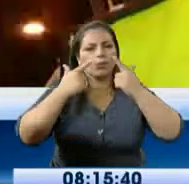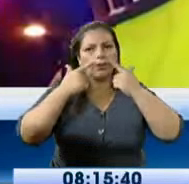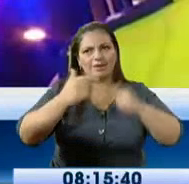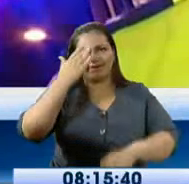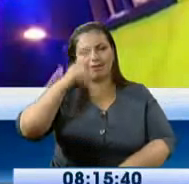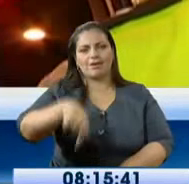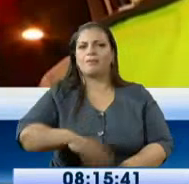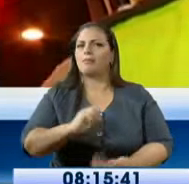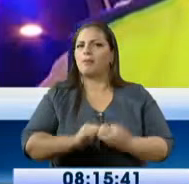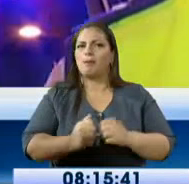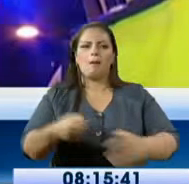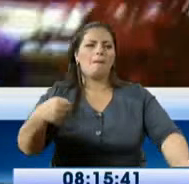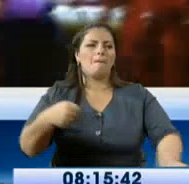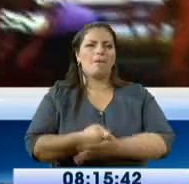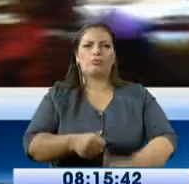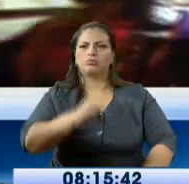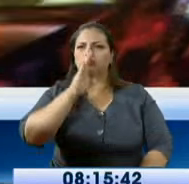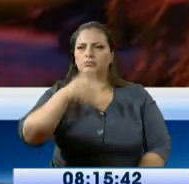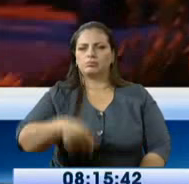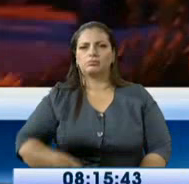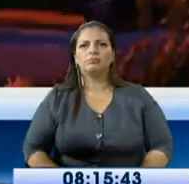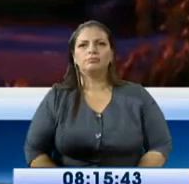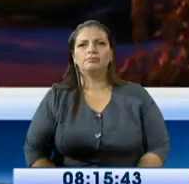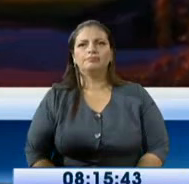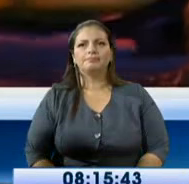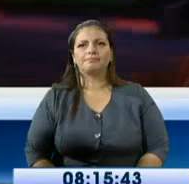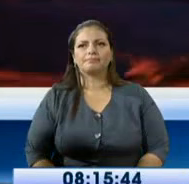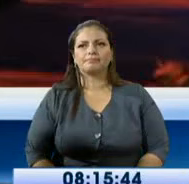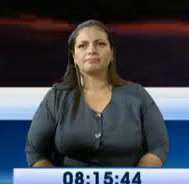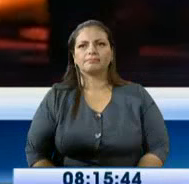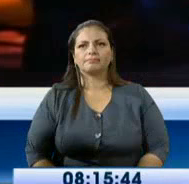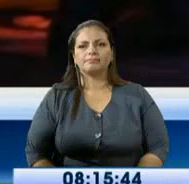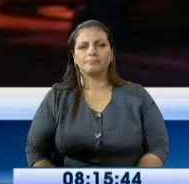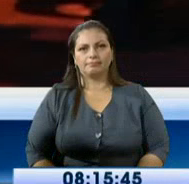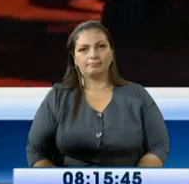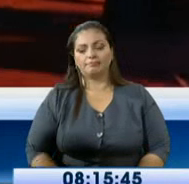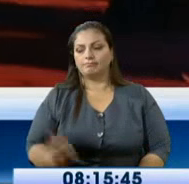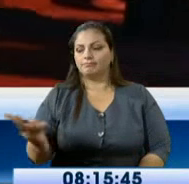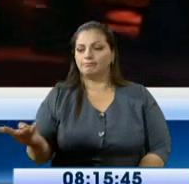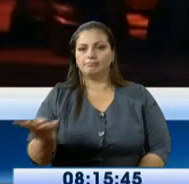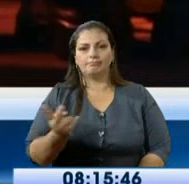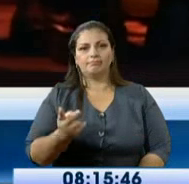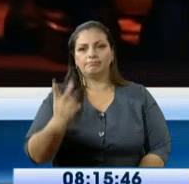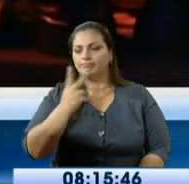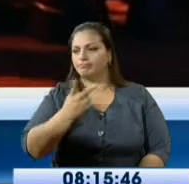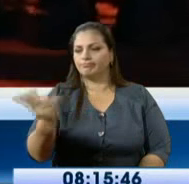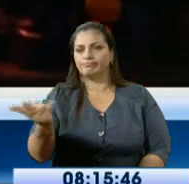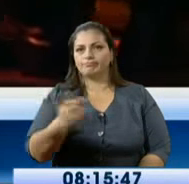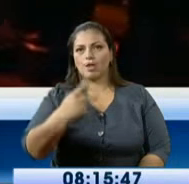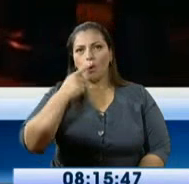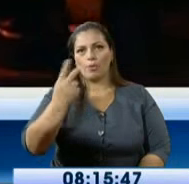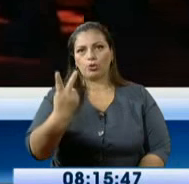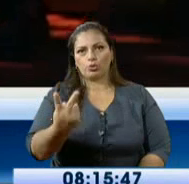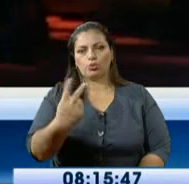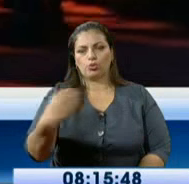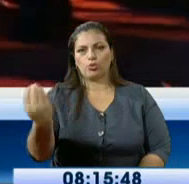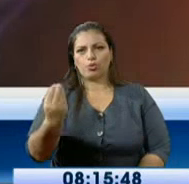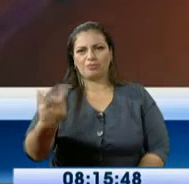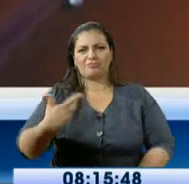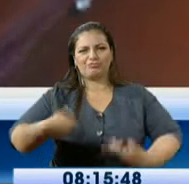conflictiva. Y por eso nos topamos con esta accidente. Aparentemente, los ocupantes de la moto no traían puesto el casco de